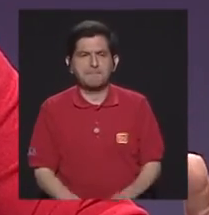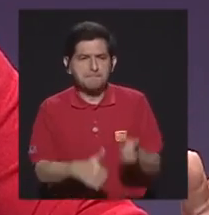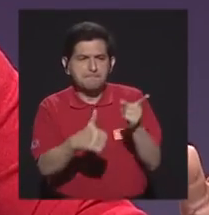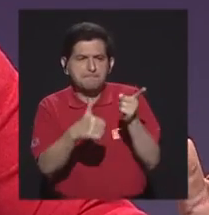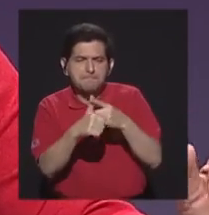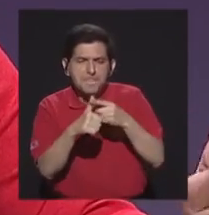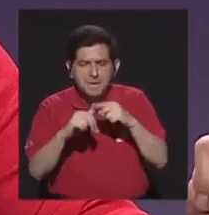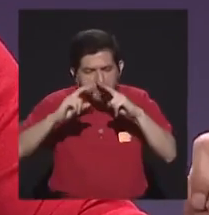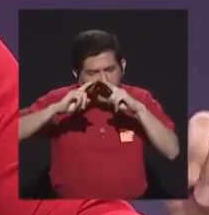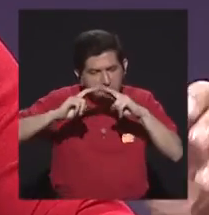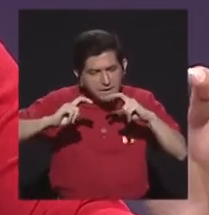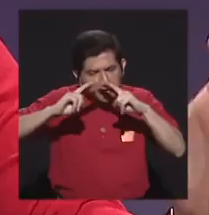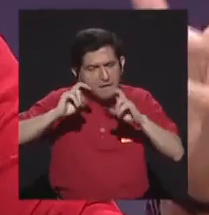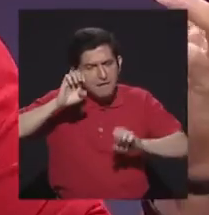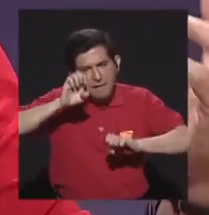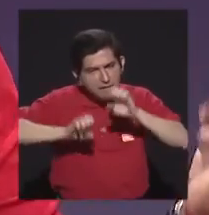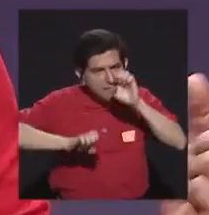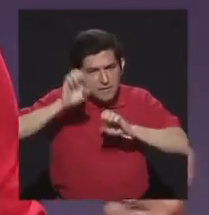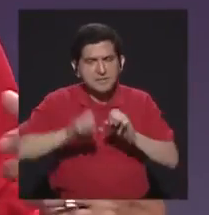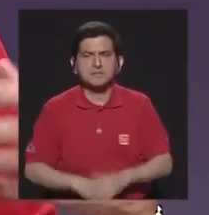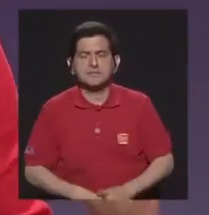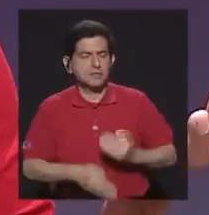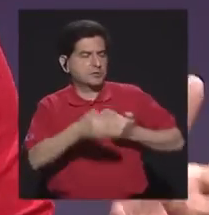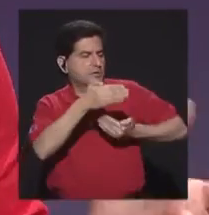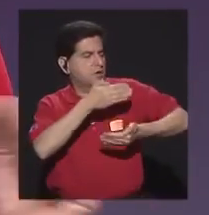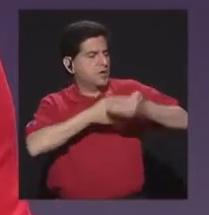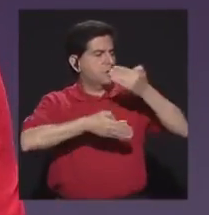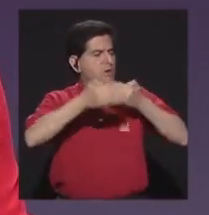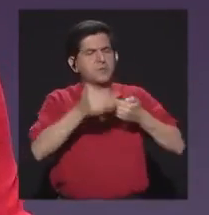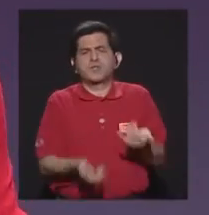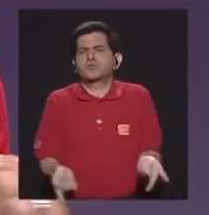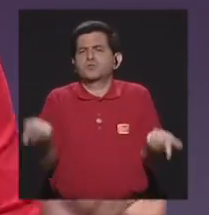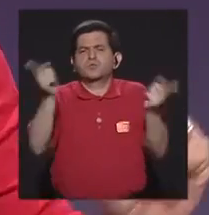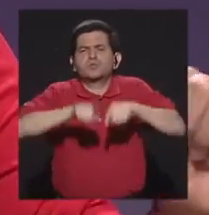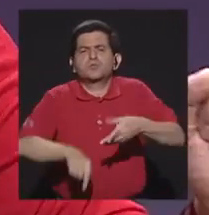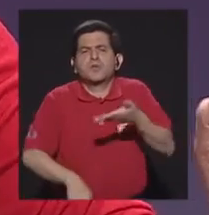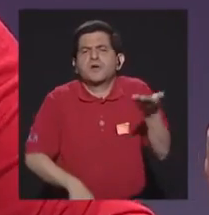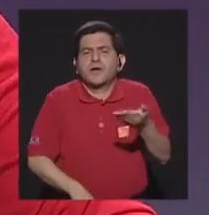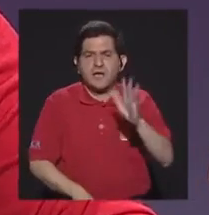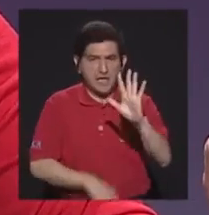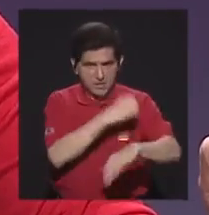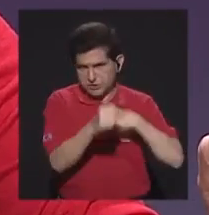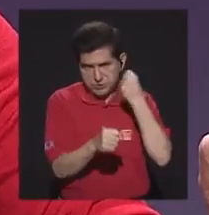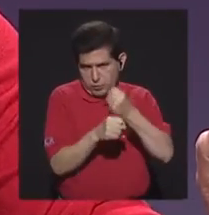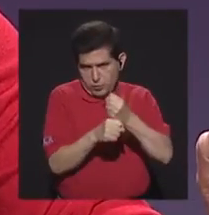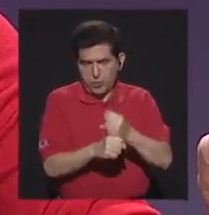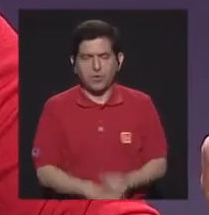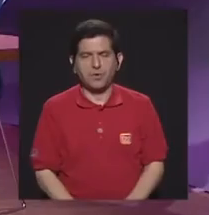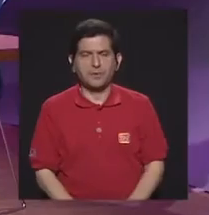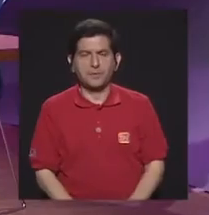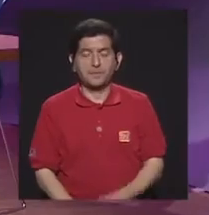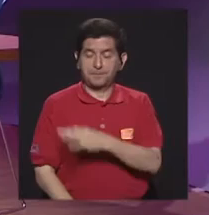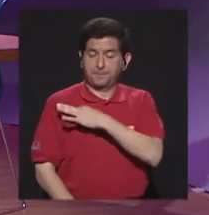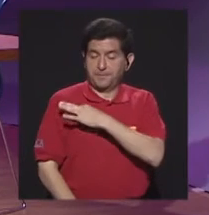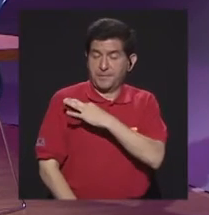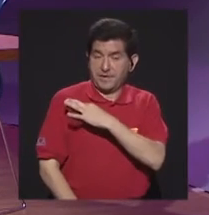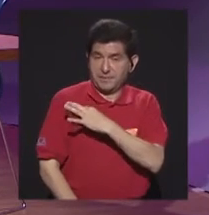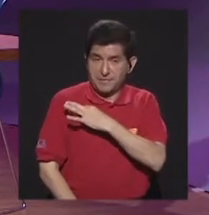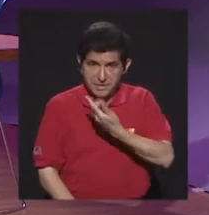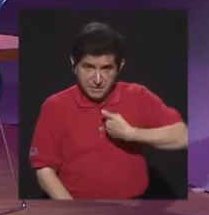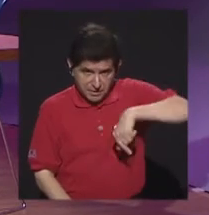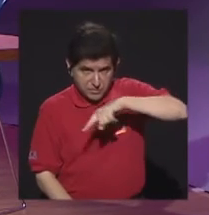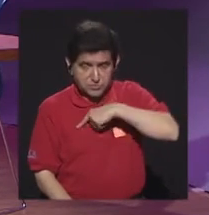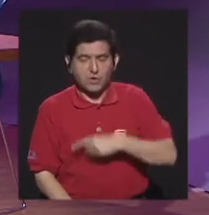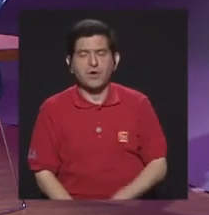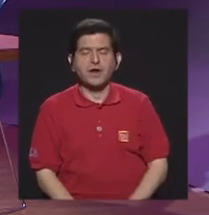la primera mirada, la primera evaluación en retrospectiva de qué ha pasado en estos 5 años. Y para esto hemos invitado